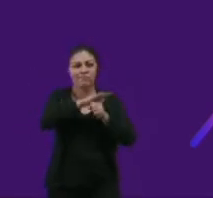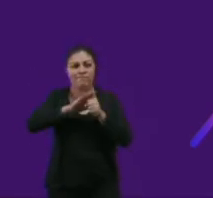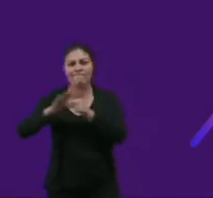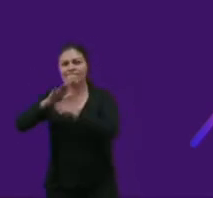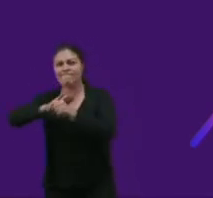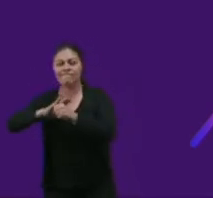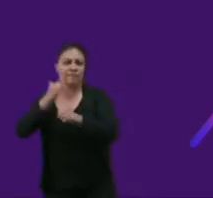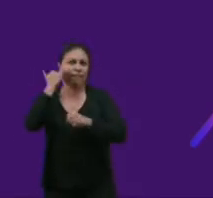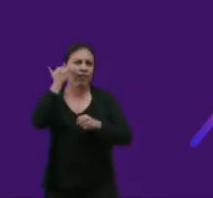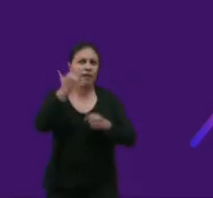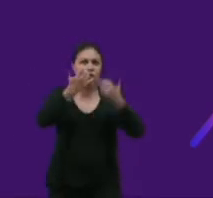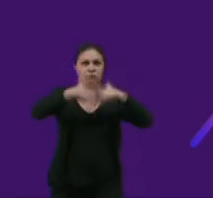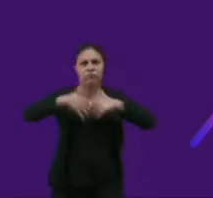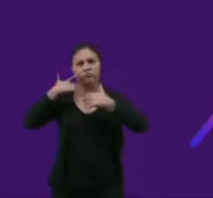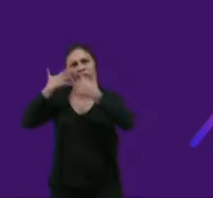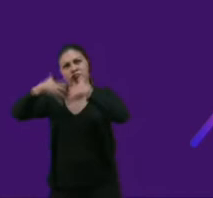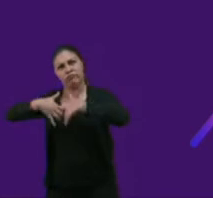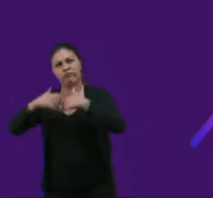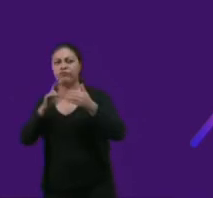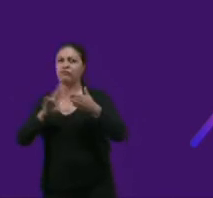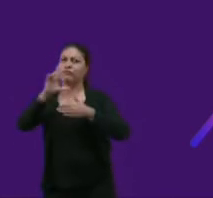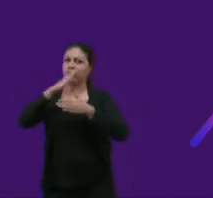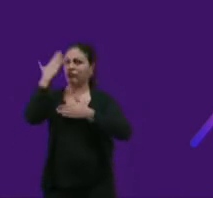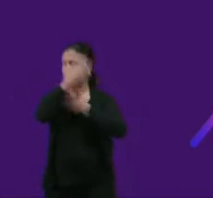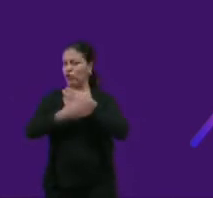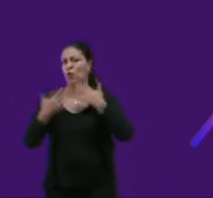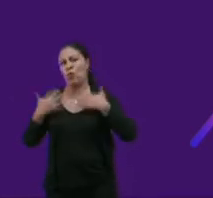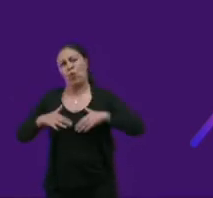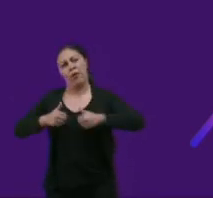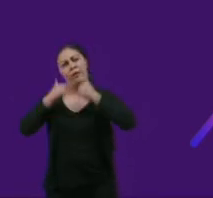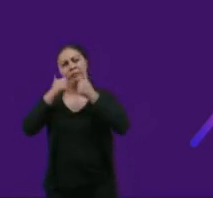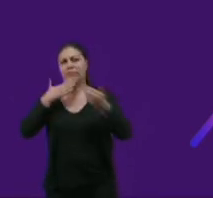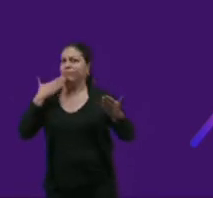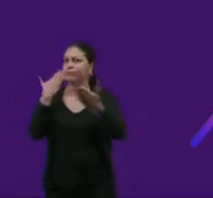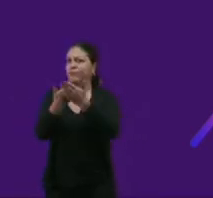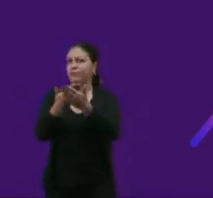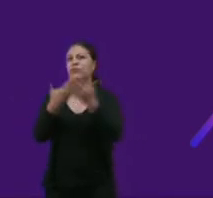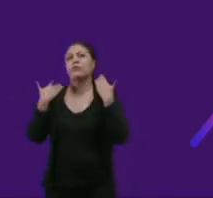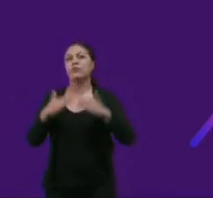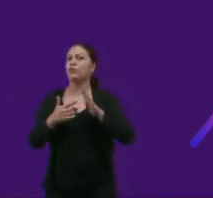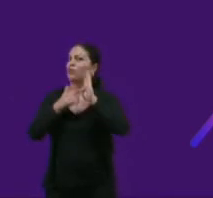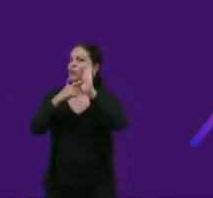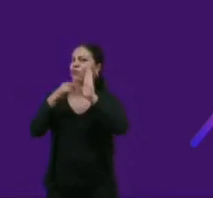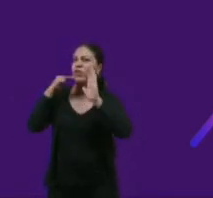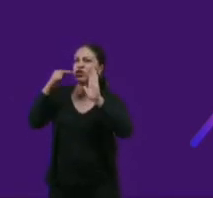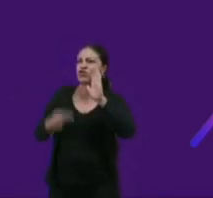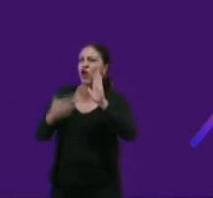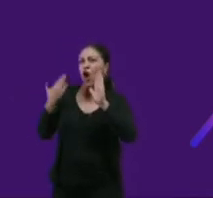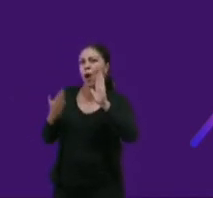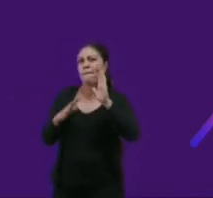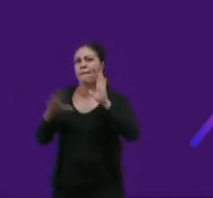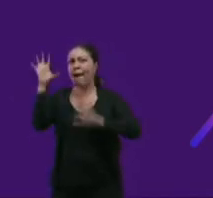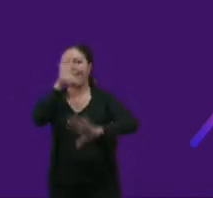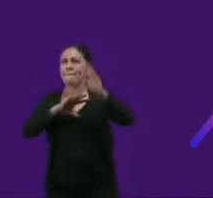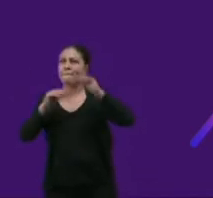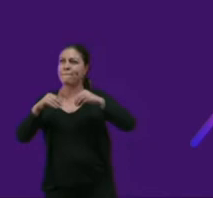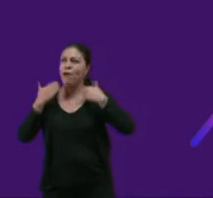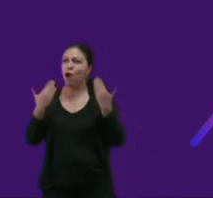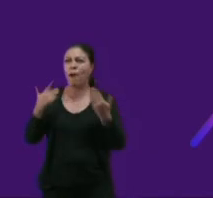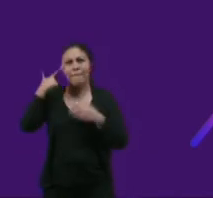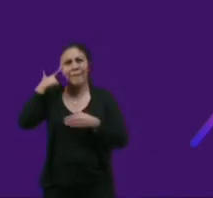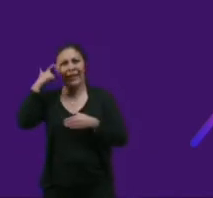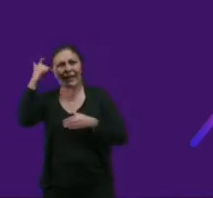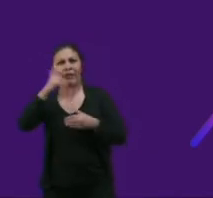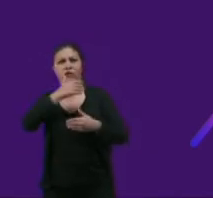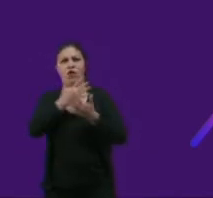que van a llevarnos un poco a través de su historia de sus aprendizajes de los retos que han vivido